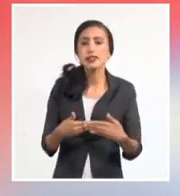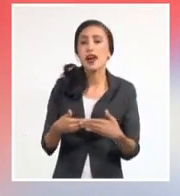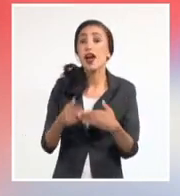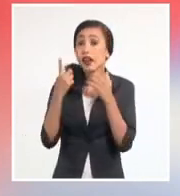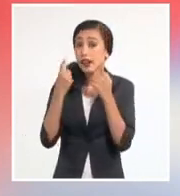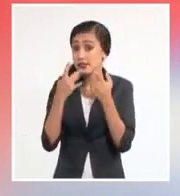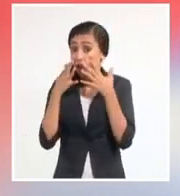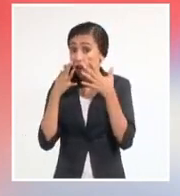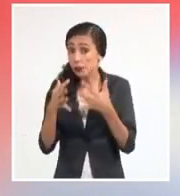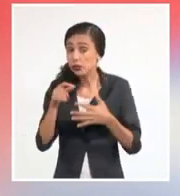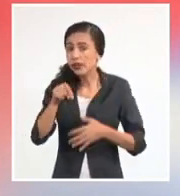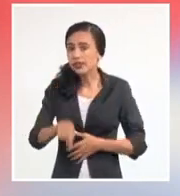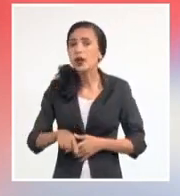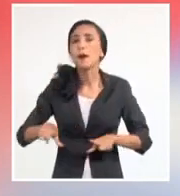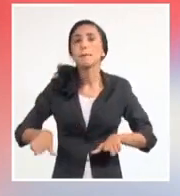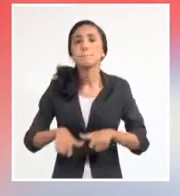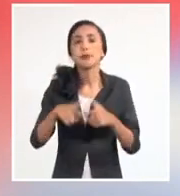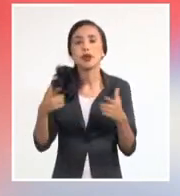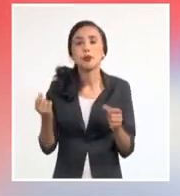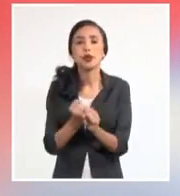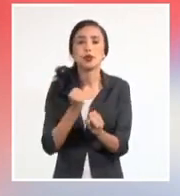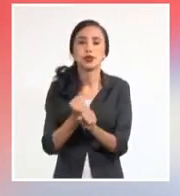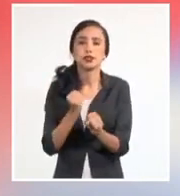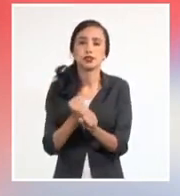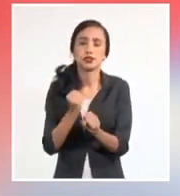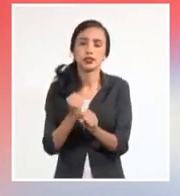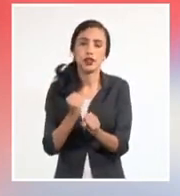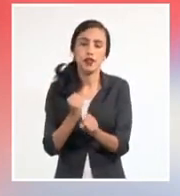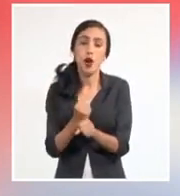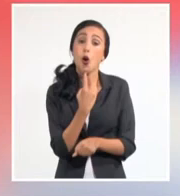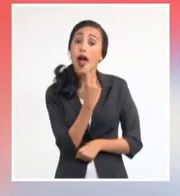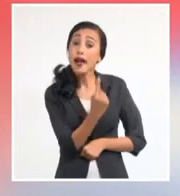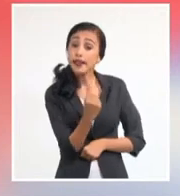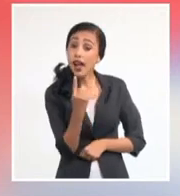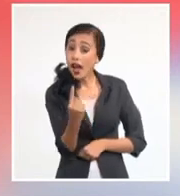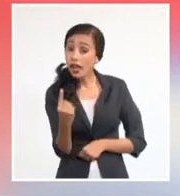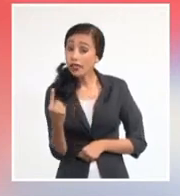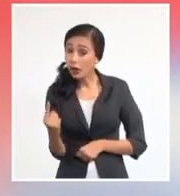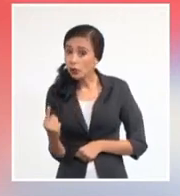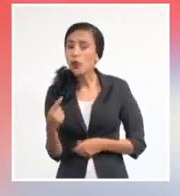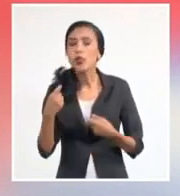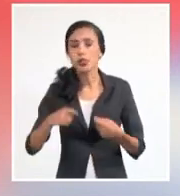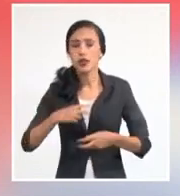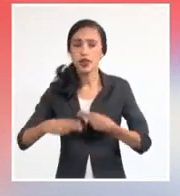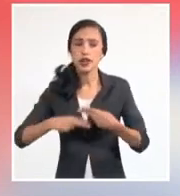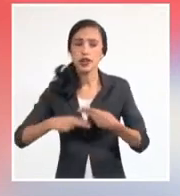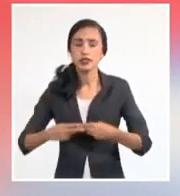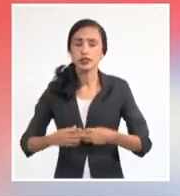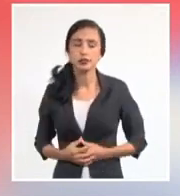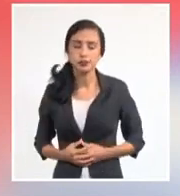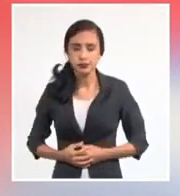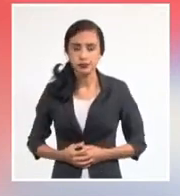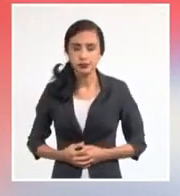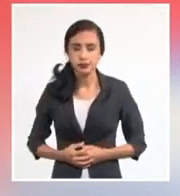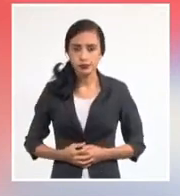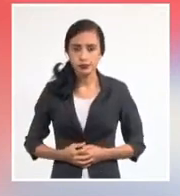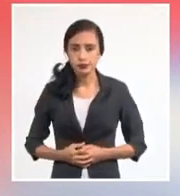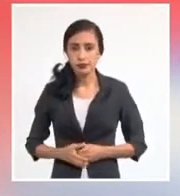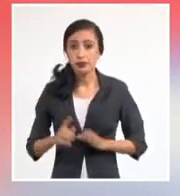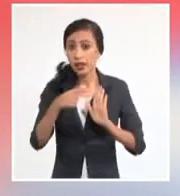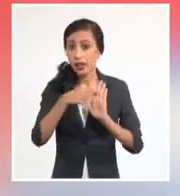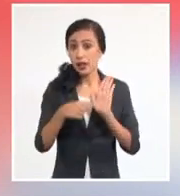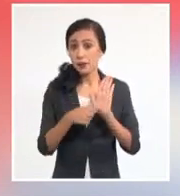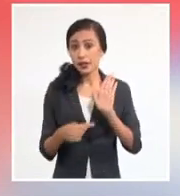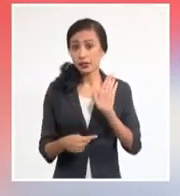para cumplir con la labor que cada uno debe desarrollar. Y como parte de los elementos para el avance de cada uno